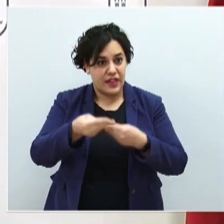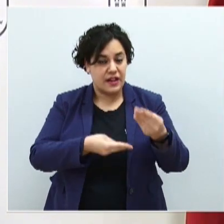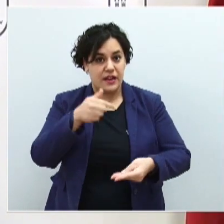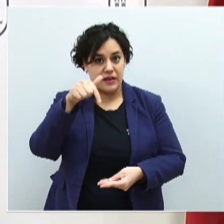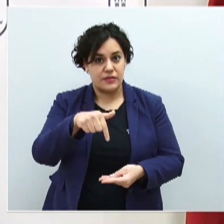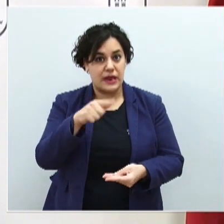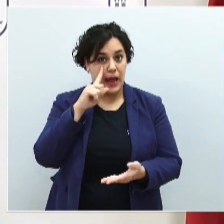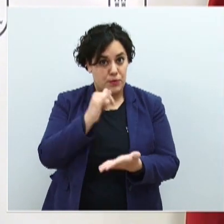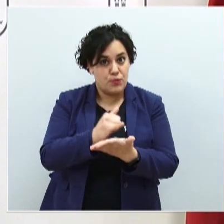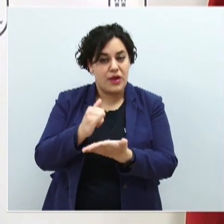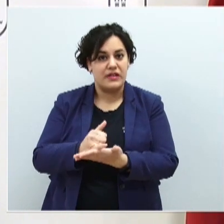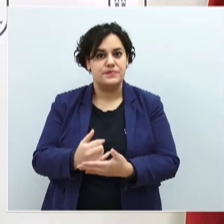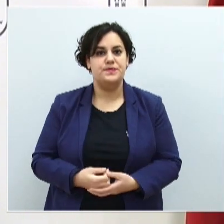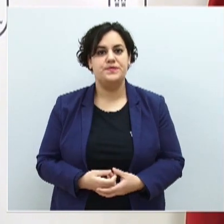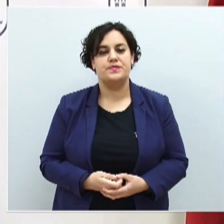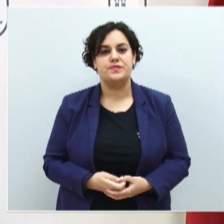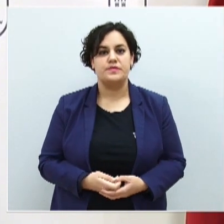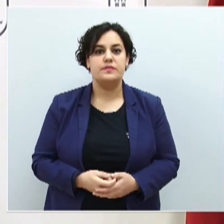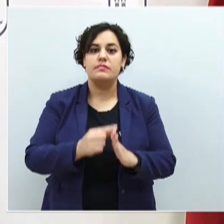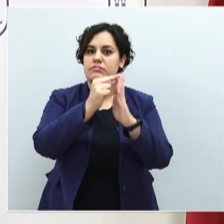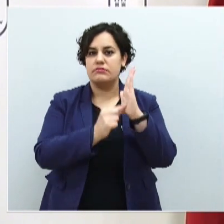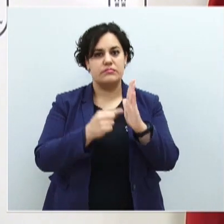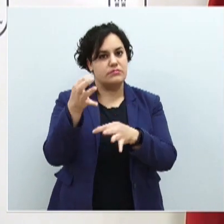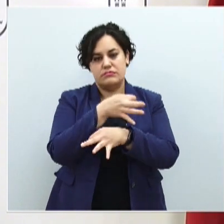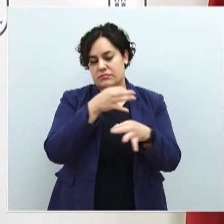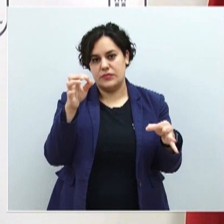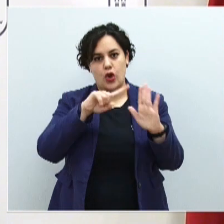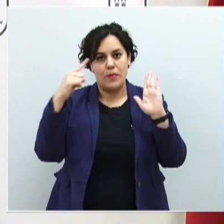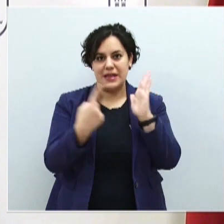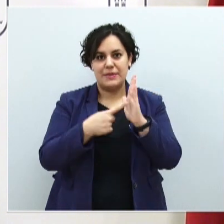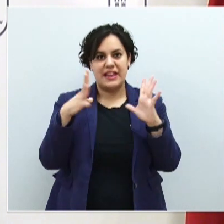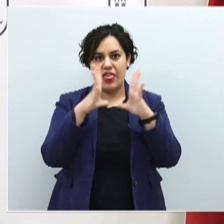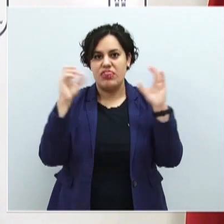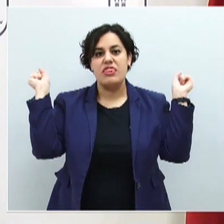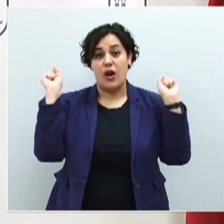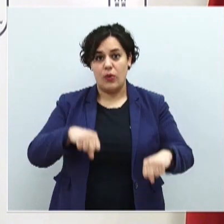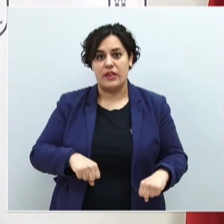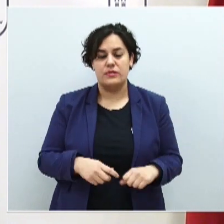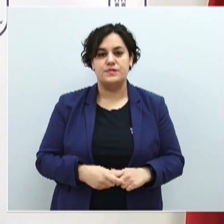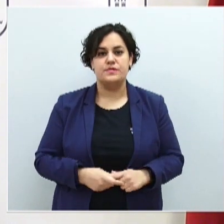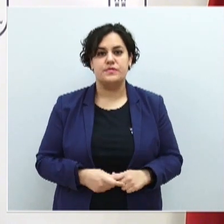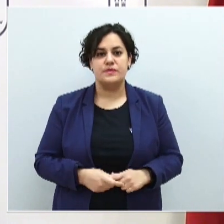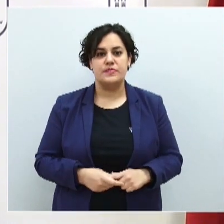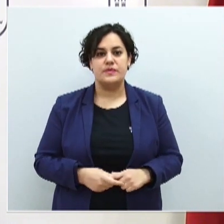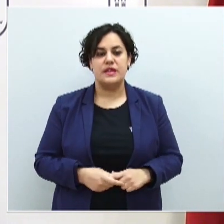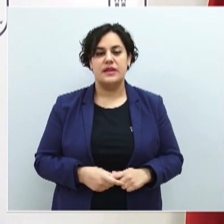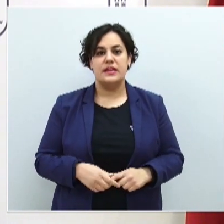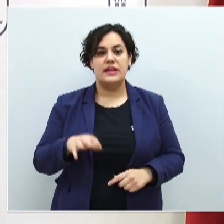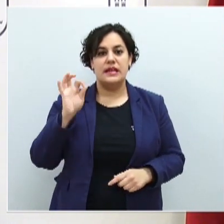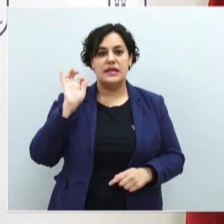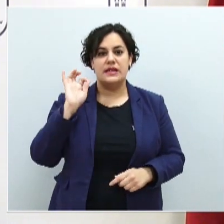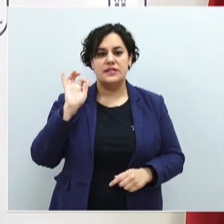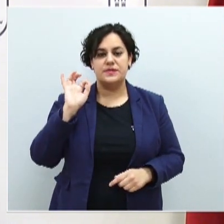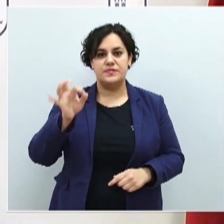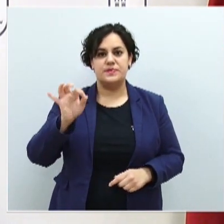Bueno, la medida estamos completamente de acuerdo. Es un tema que se ha hablado en numerosas ocasiones en las reuniones que tenemos en el